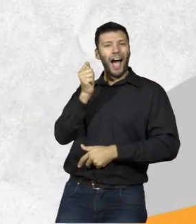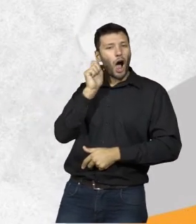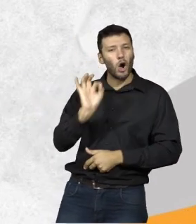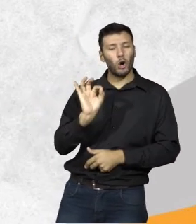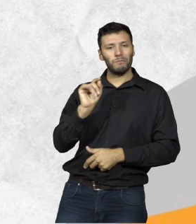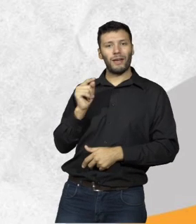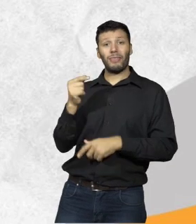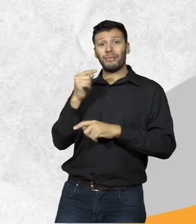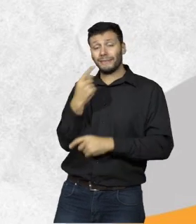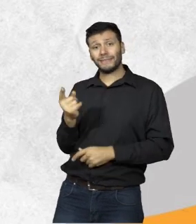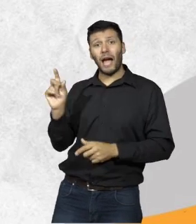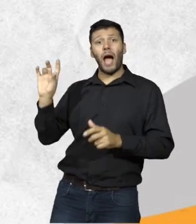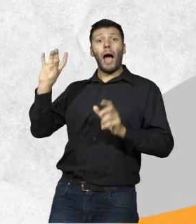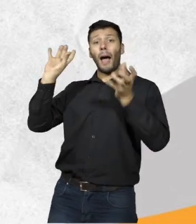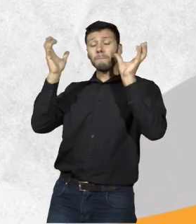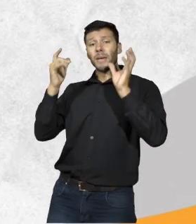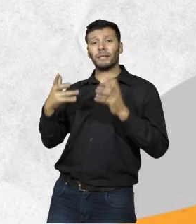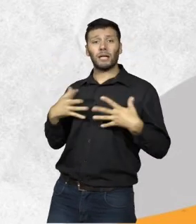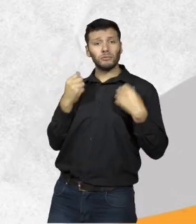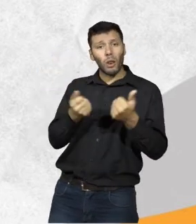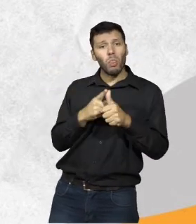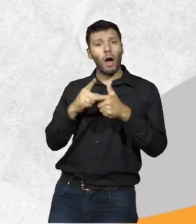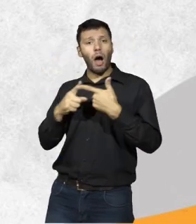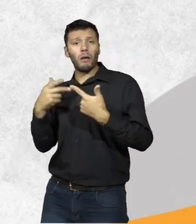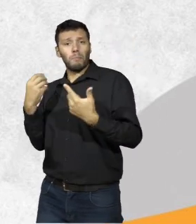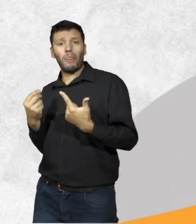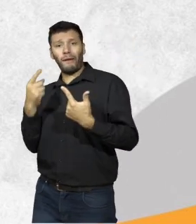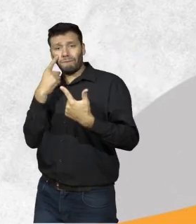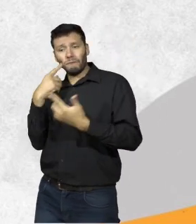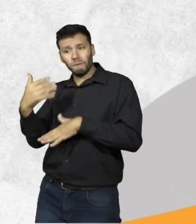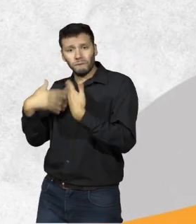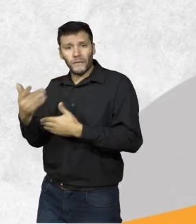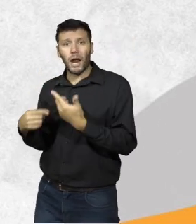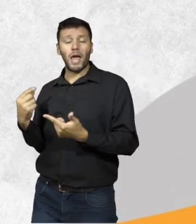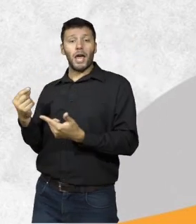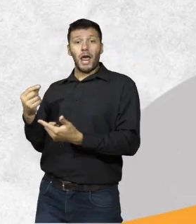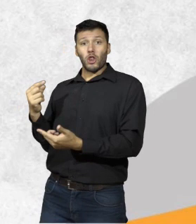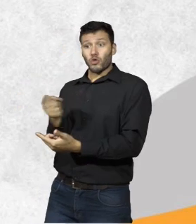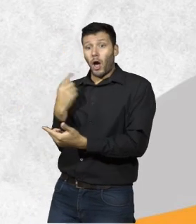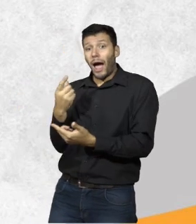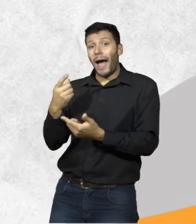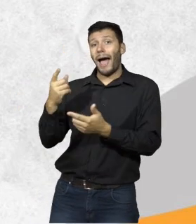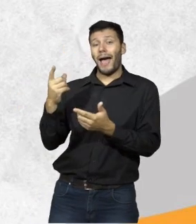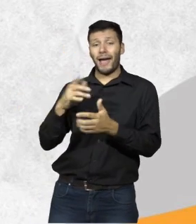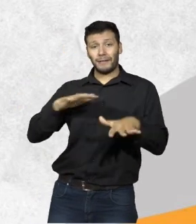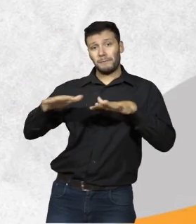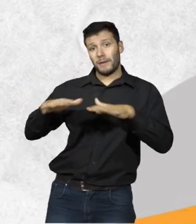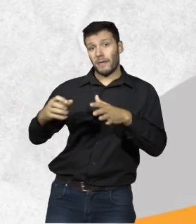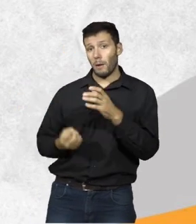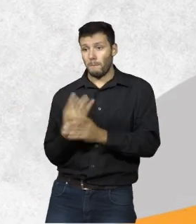derecho a un ambiente sano, equilibrado y apto para el desarrollo humano. Y para que las actividades productivas, por eso esto lo